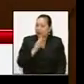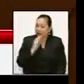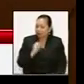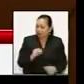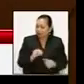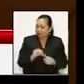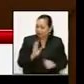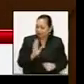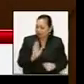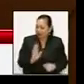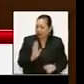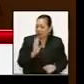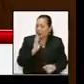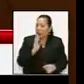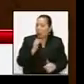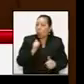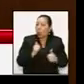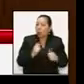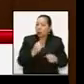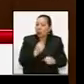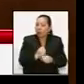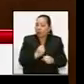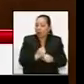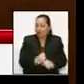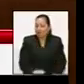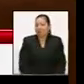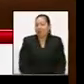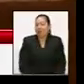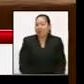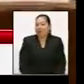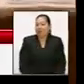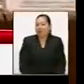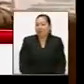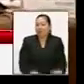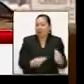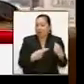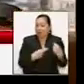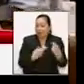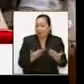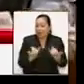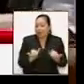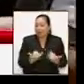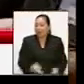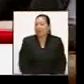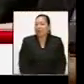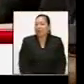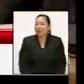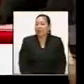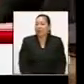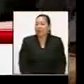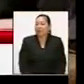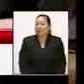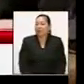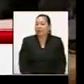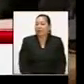Señor presidente, usted me ha dicho cuál es su función. Mi función en este operativo ha sido la